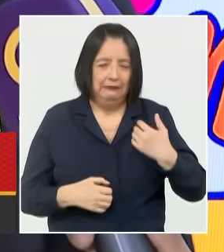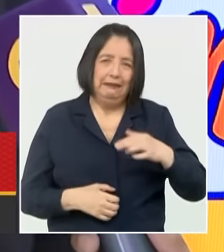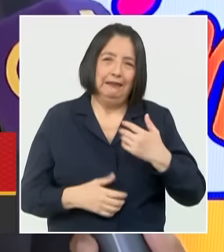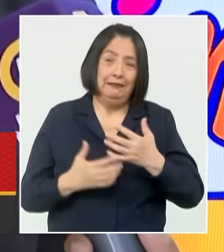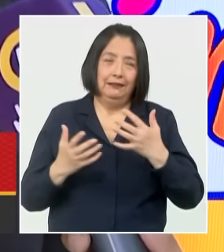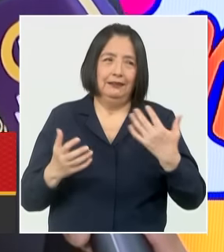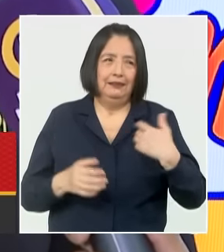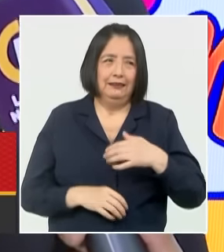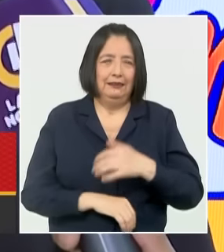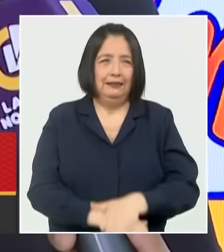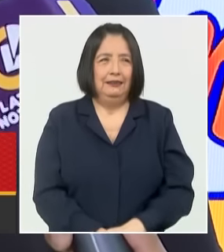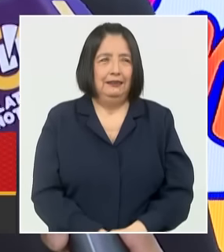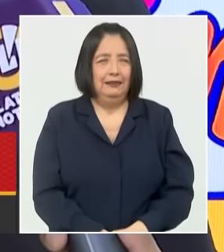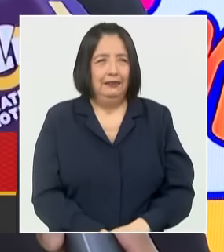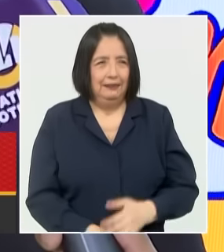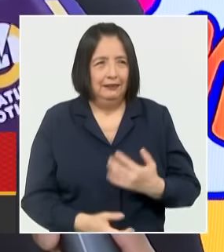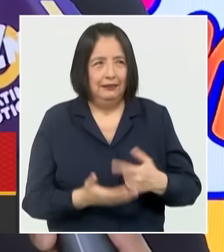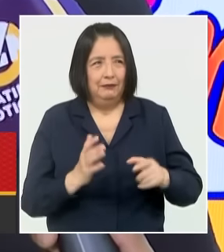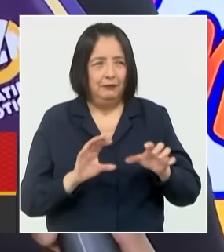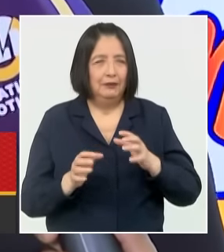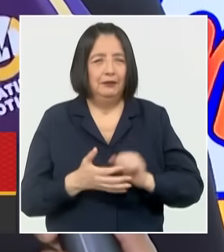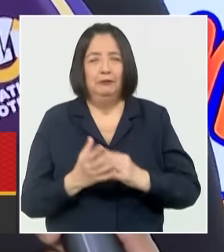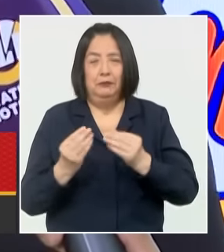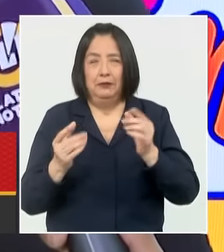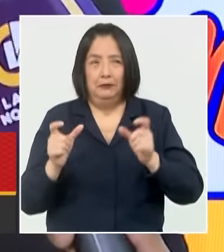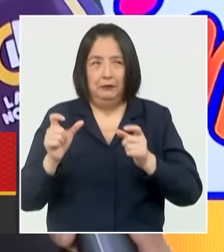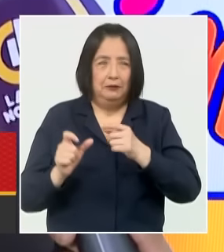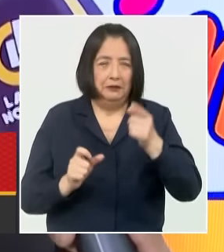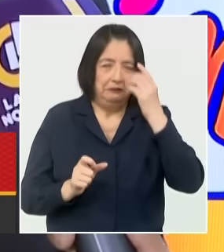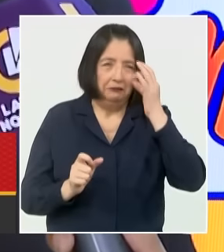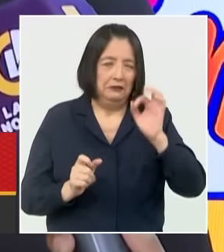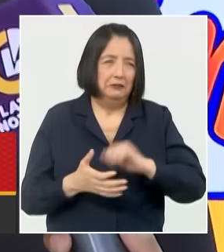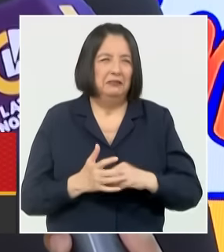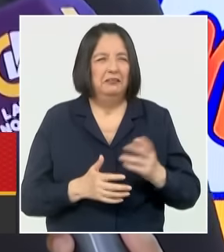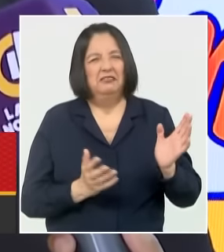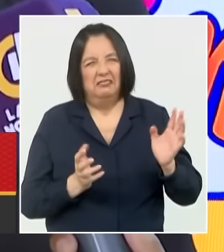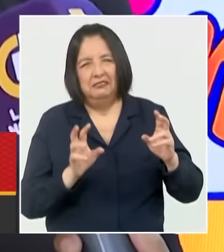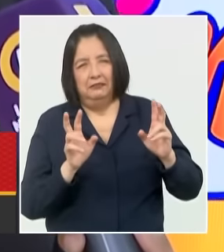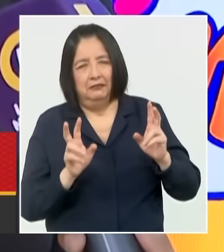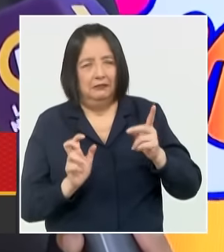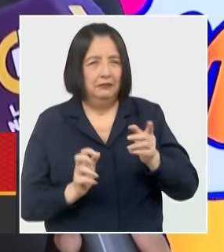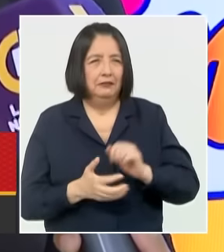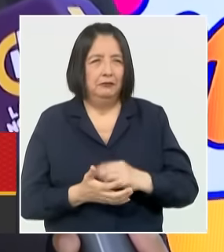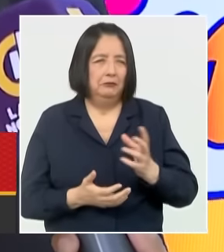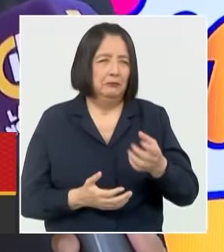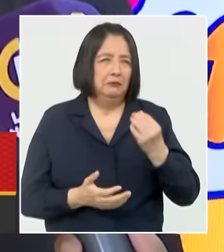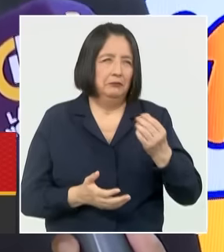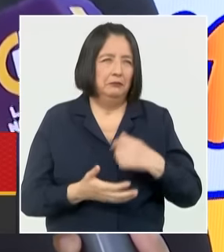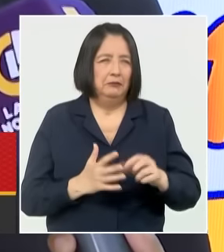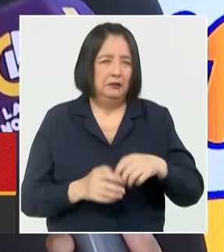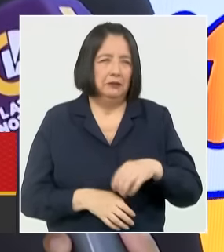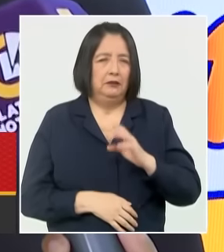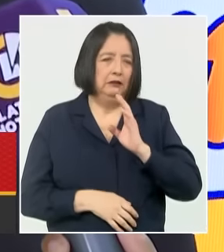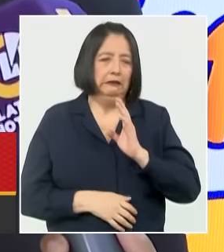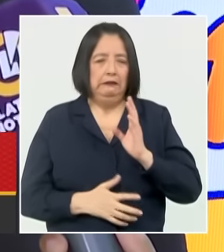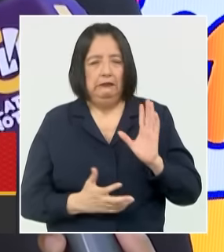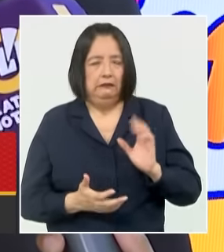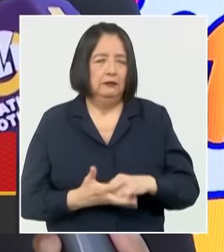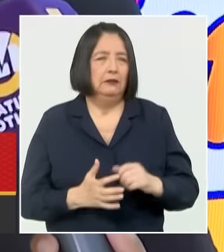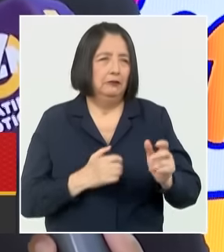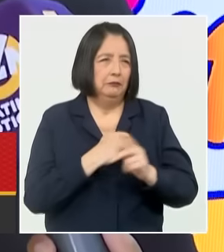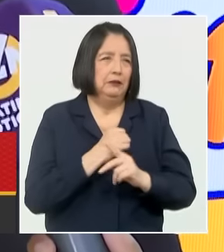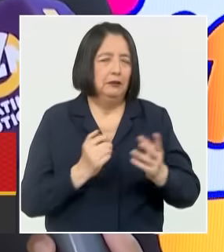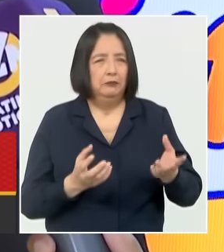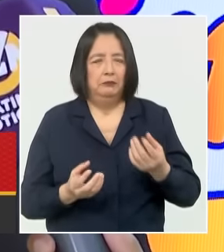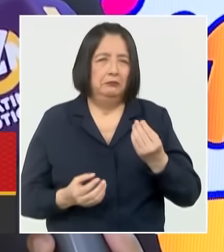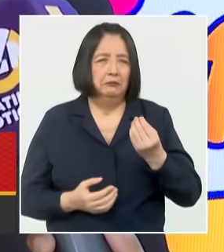muchas cosas que lo vamos a hacer, ¿no? Y mucha gente creo que también cuestiona mucho el tema de por qué son temas tan serios, la representación del país y todo,